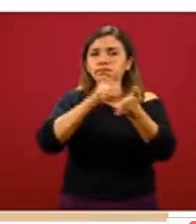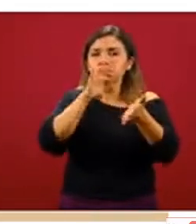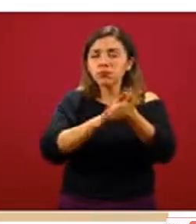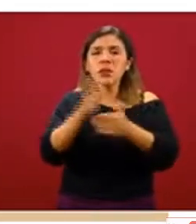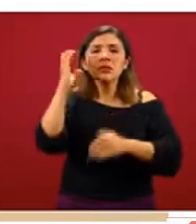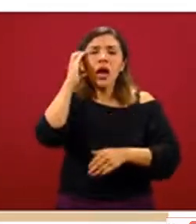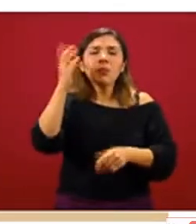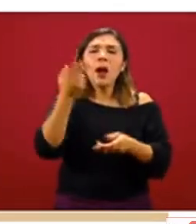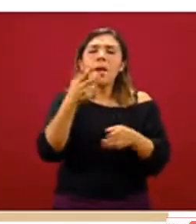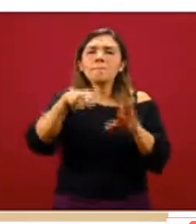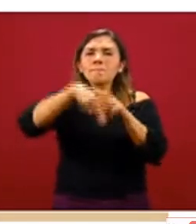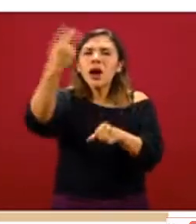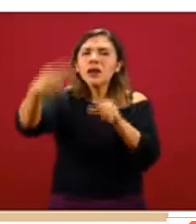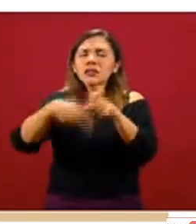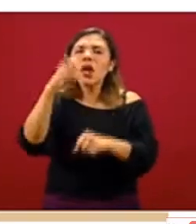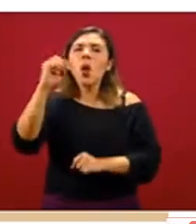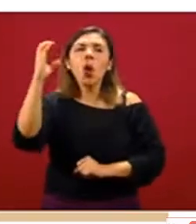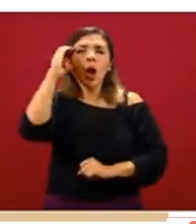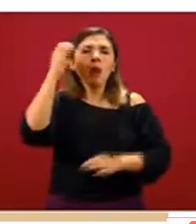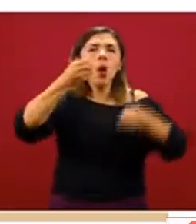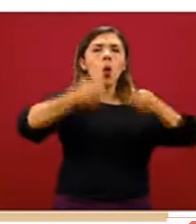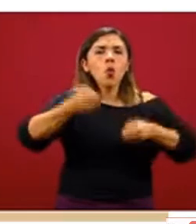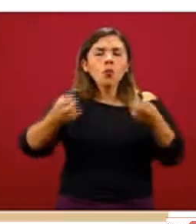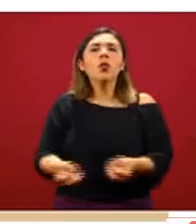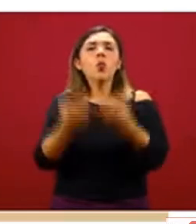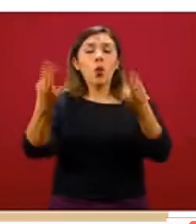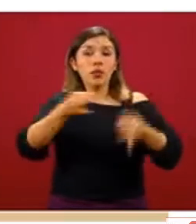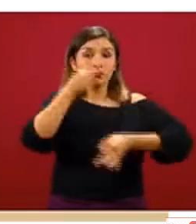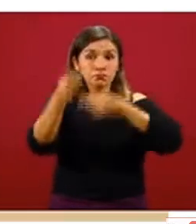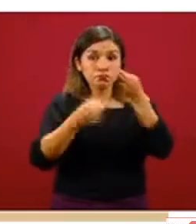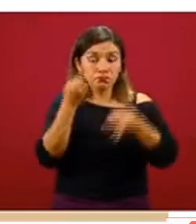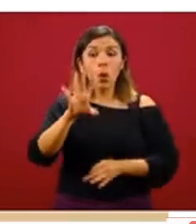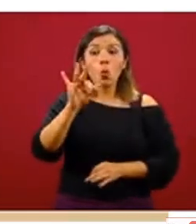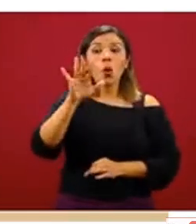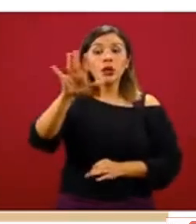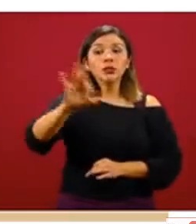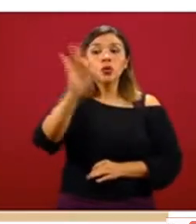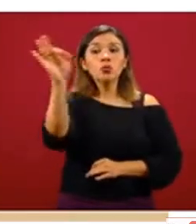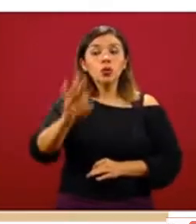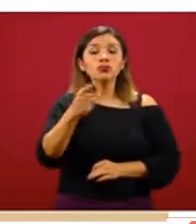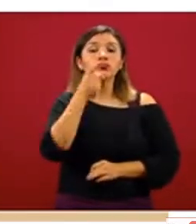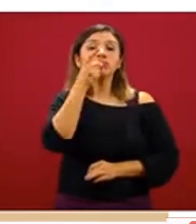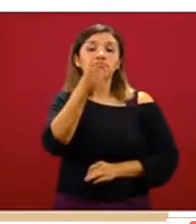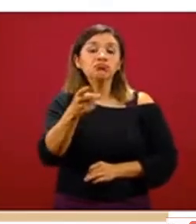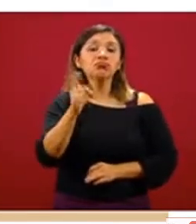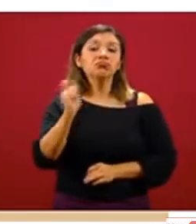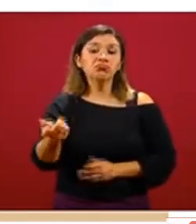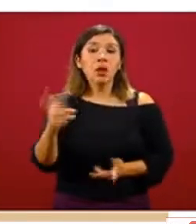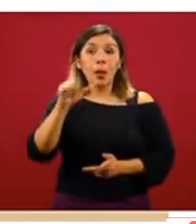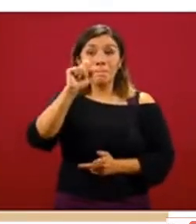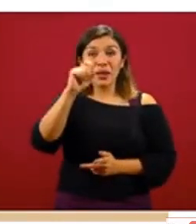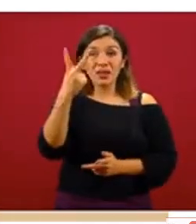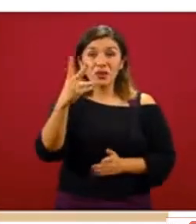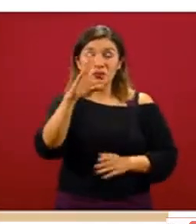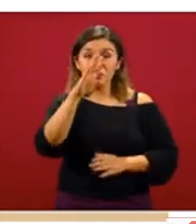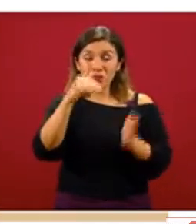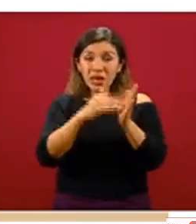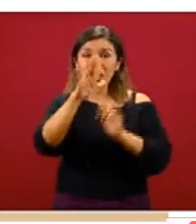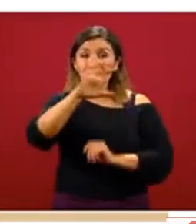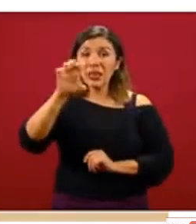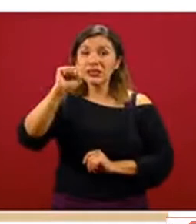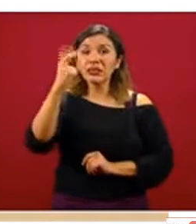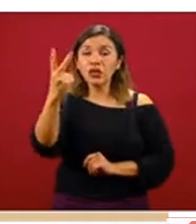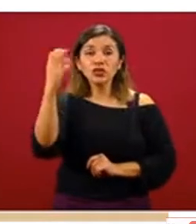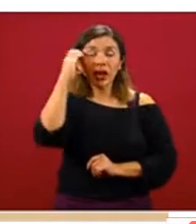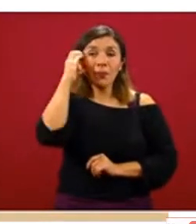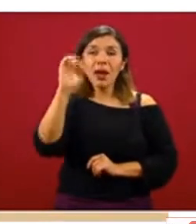camas disponibles o sus camas ocupadas, y pues bueno, el 45% nos dice que de 22.562 camas